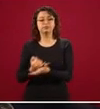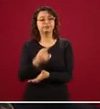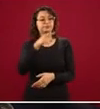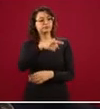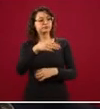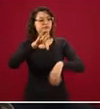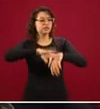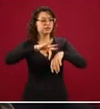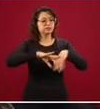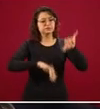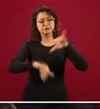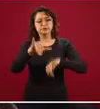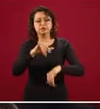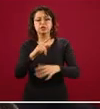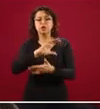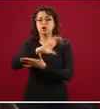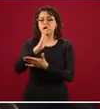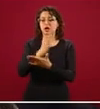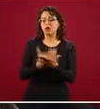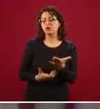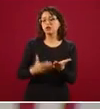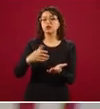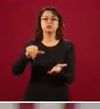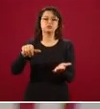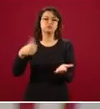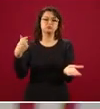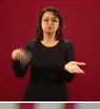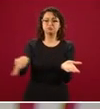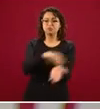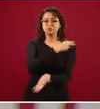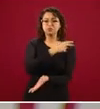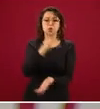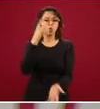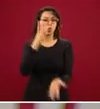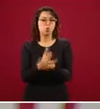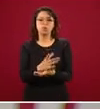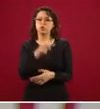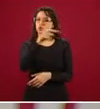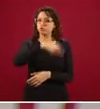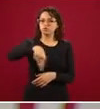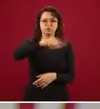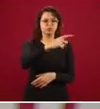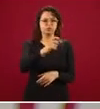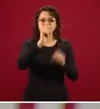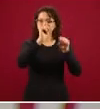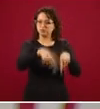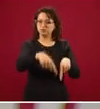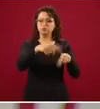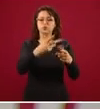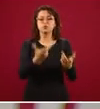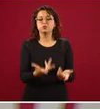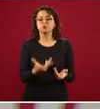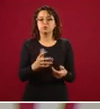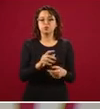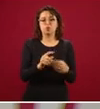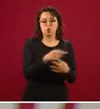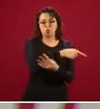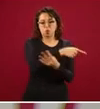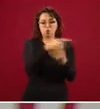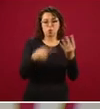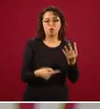farmacéutica tenía que firmar cartas de exclusividad con estos distribuidores y se concentraba la compra, por lo tanto, en estos